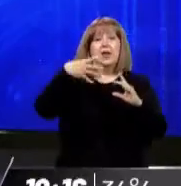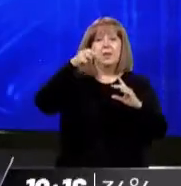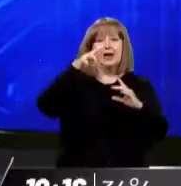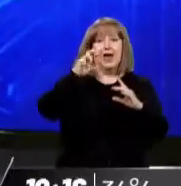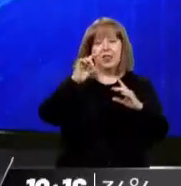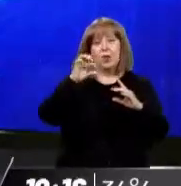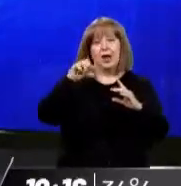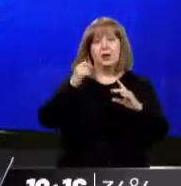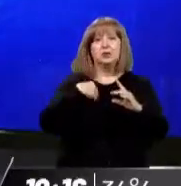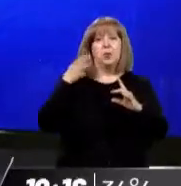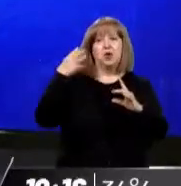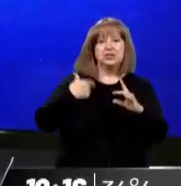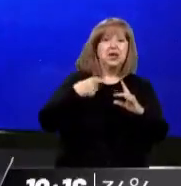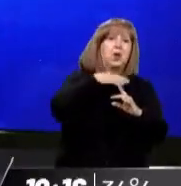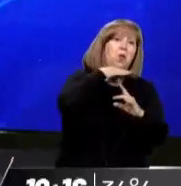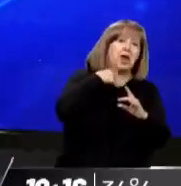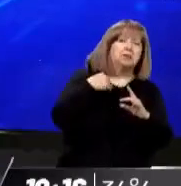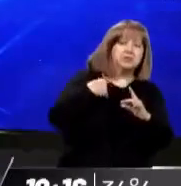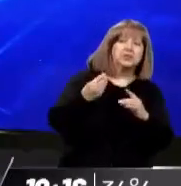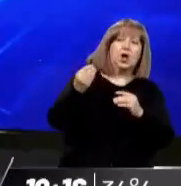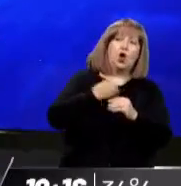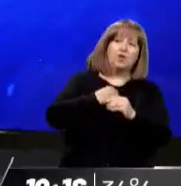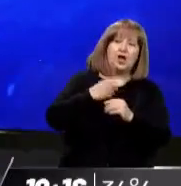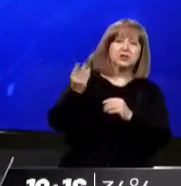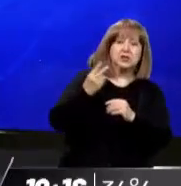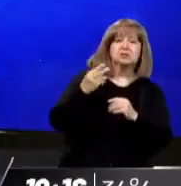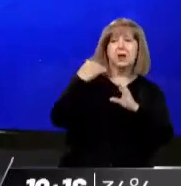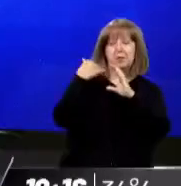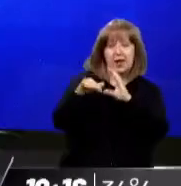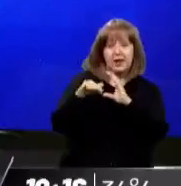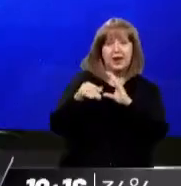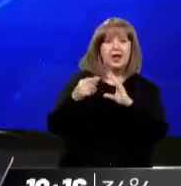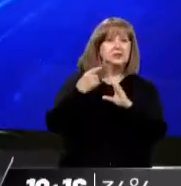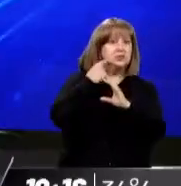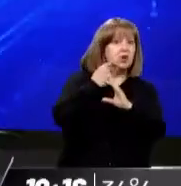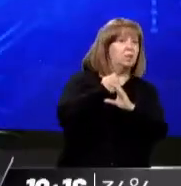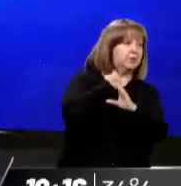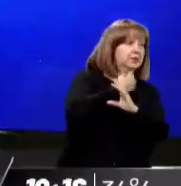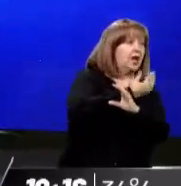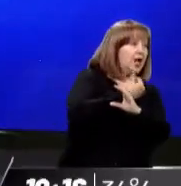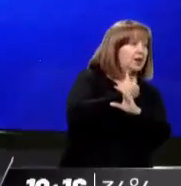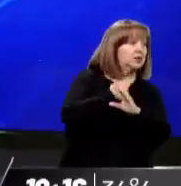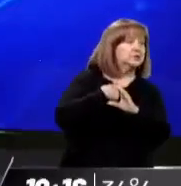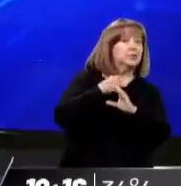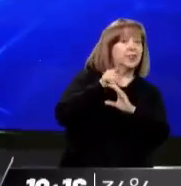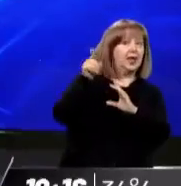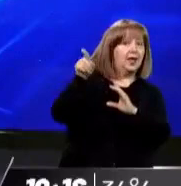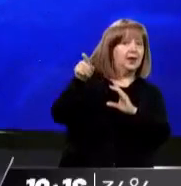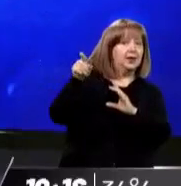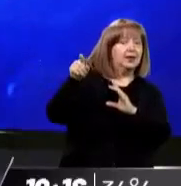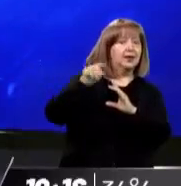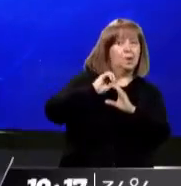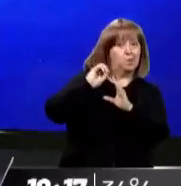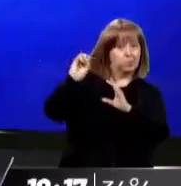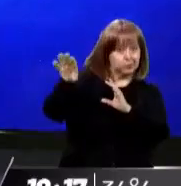por ejemplo, yo pongo a Gisela o a Julián como mi persona de confianza con su dirección de mail. Si algún día llego a caer en estas estafas, él desde su mail,